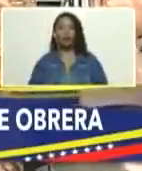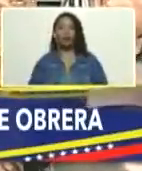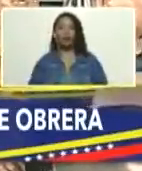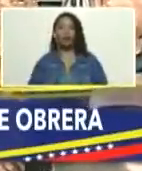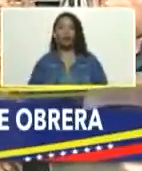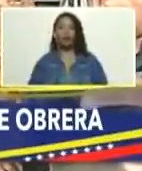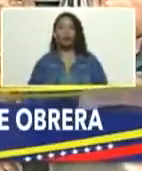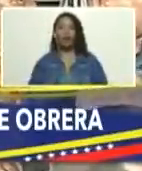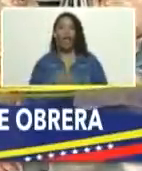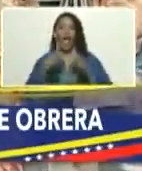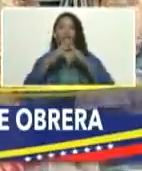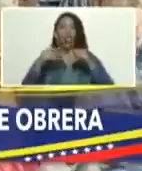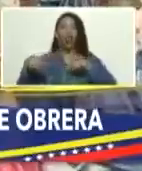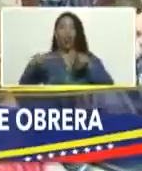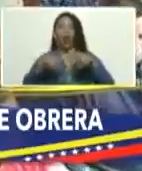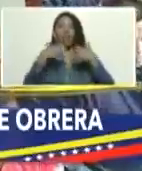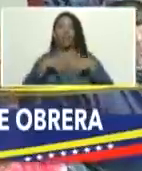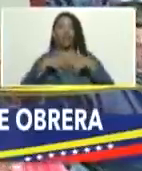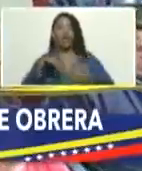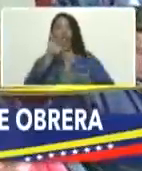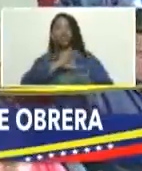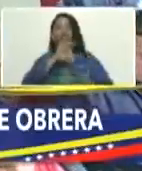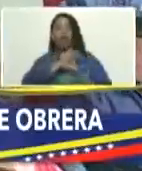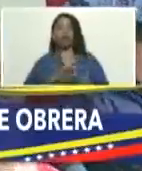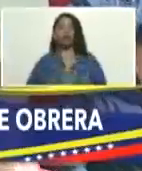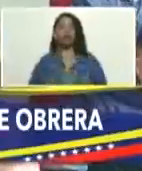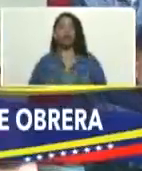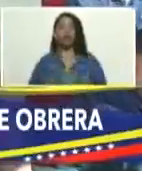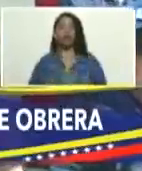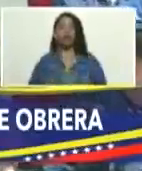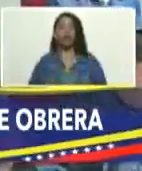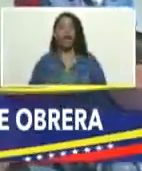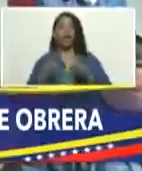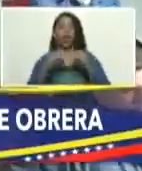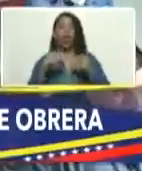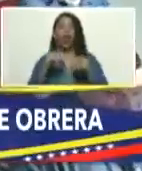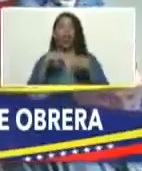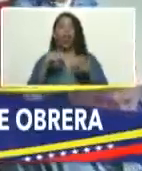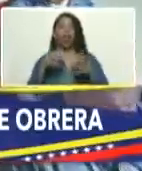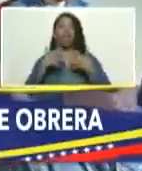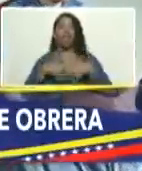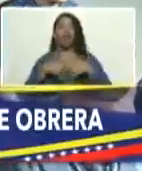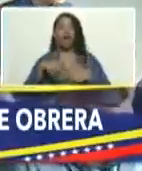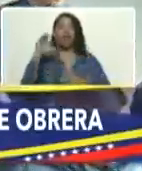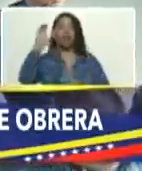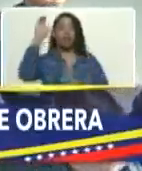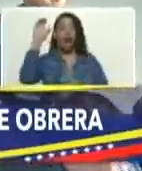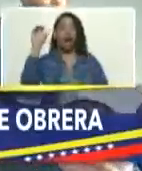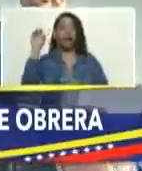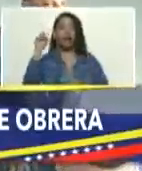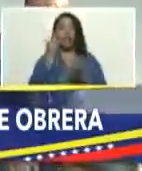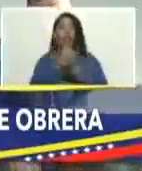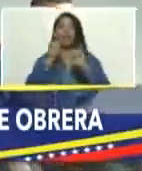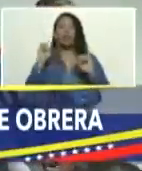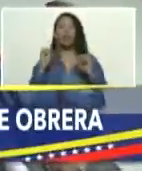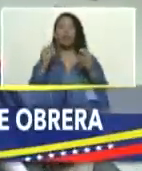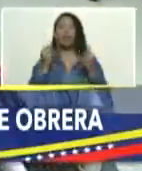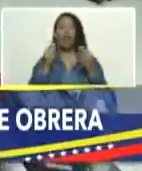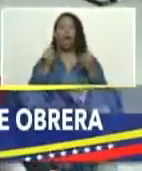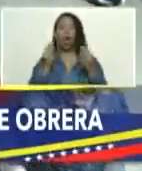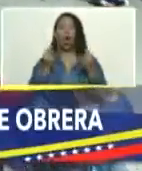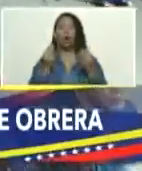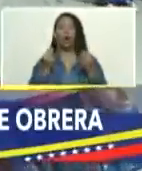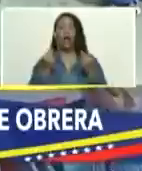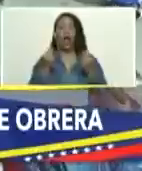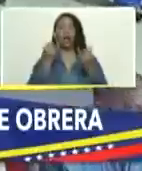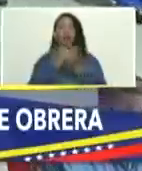y en todas las industrias socialistas y en todas las industrias del país, independencia económica,